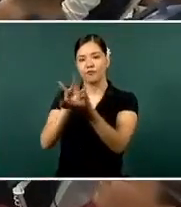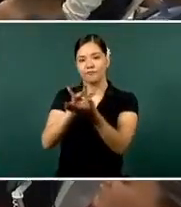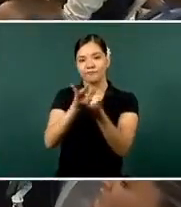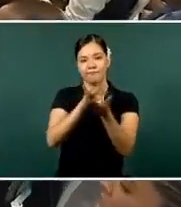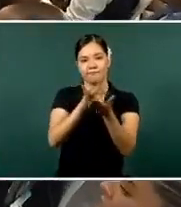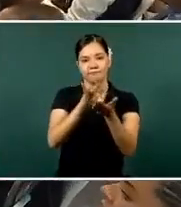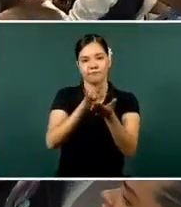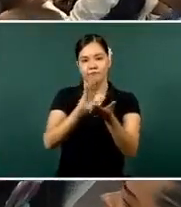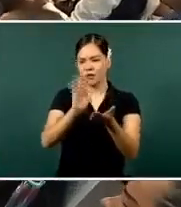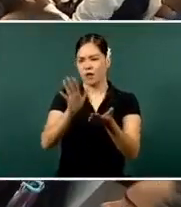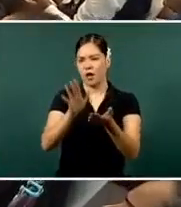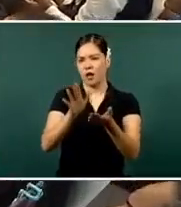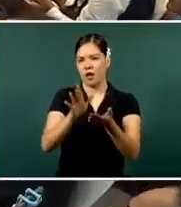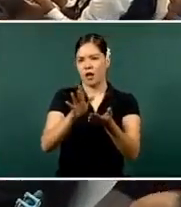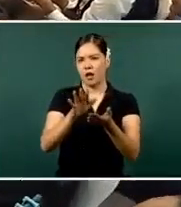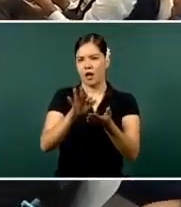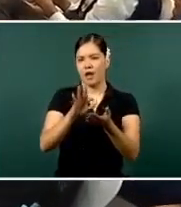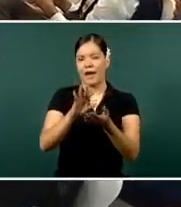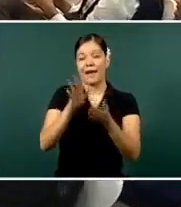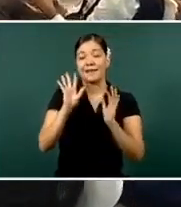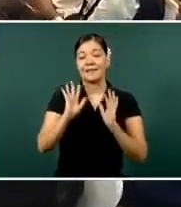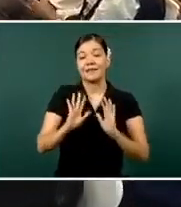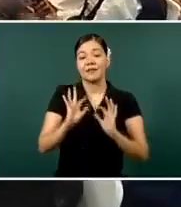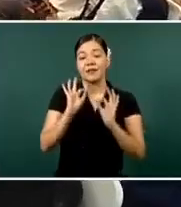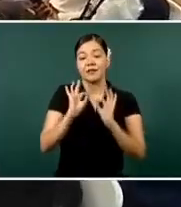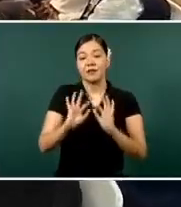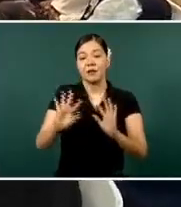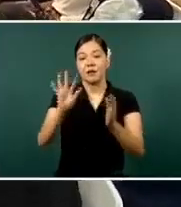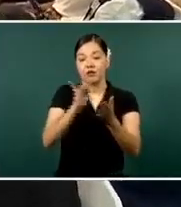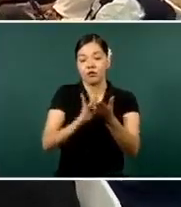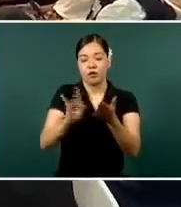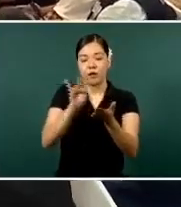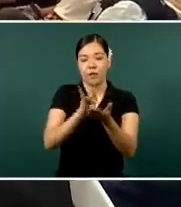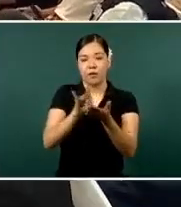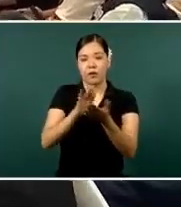La mayoría. Estamos